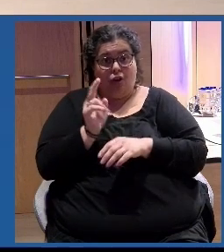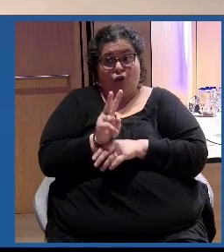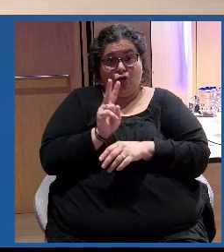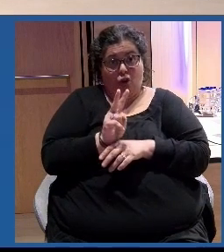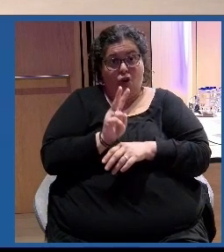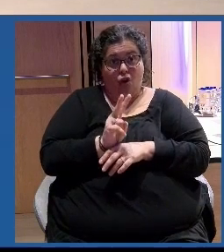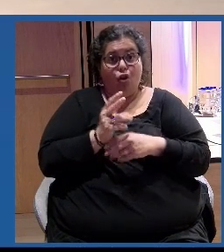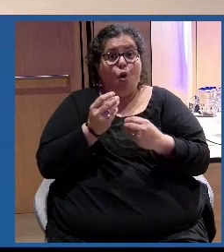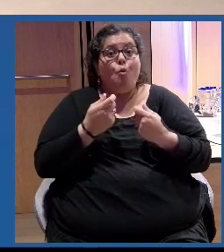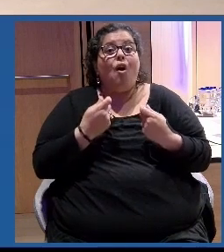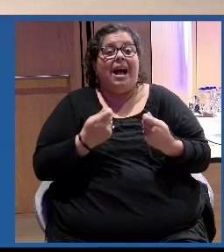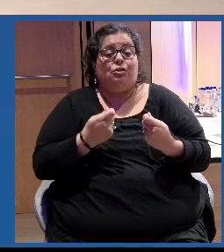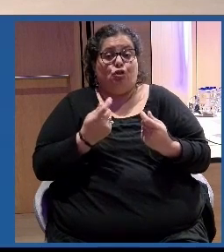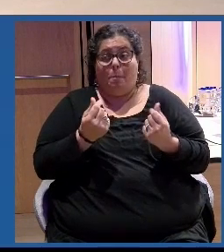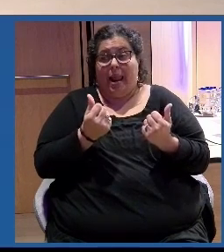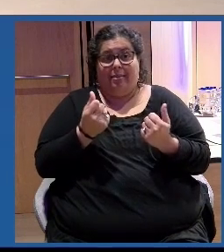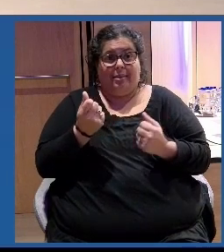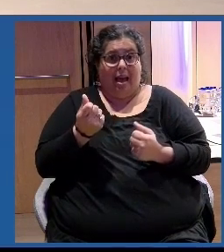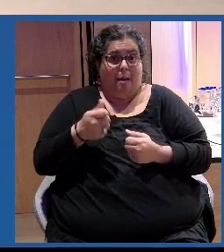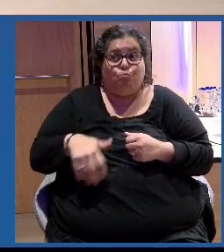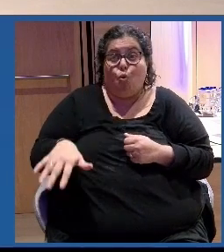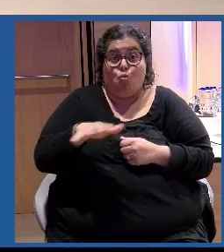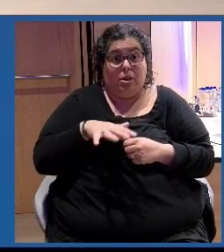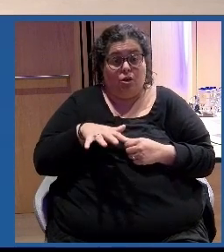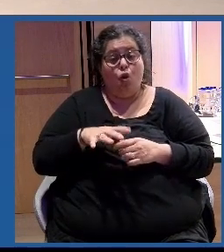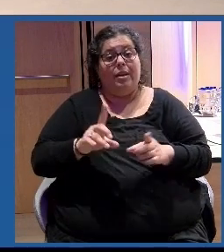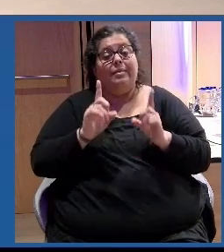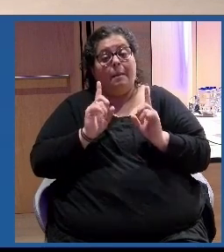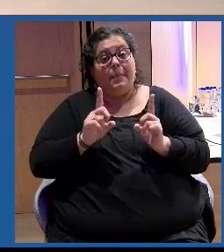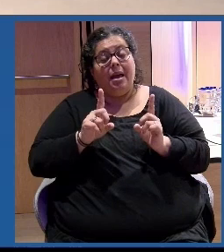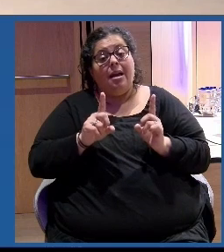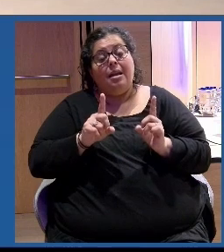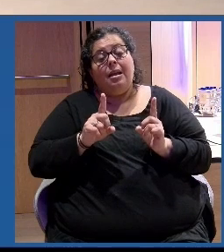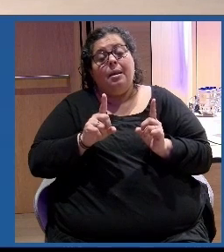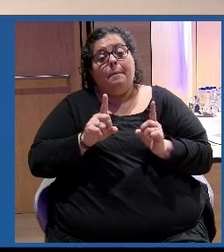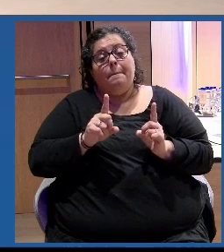evaluación del gasto público. Y, por cierto, el Servicio de Impuestos Internos.